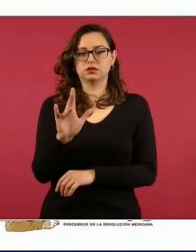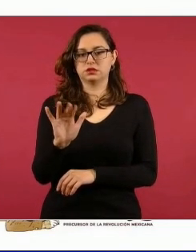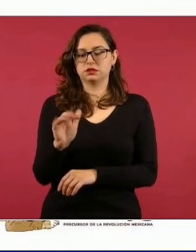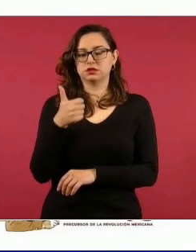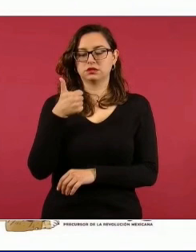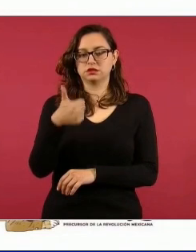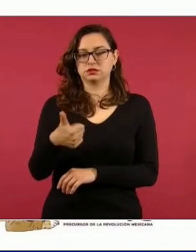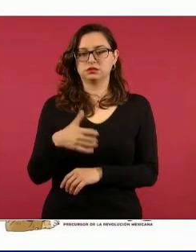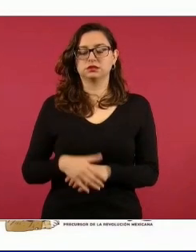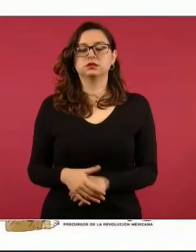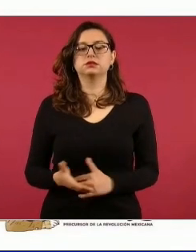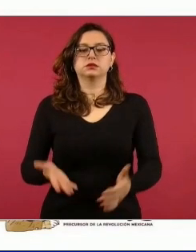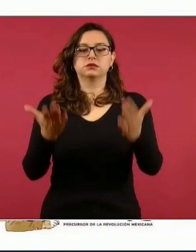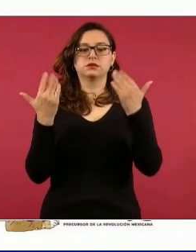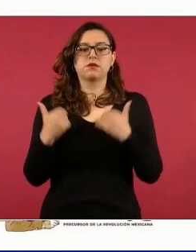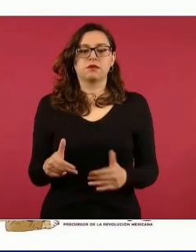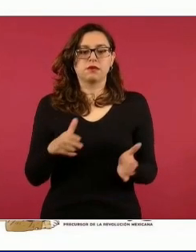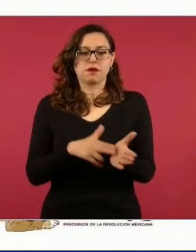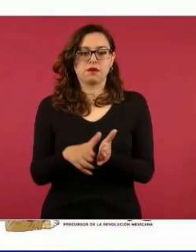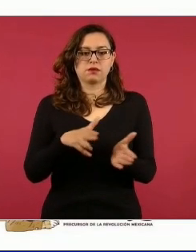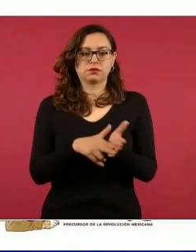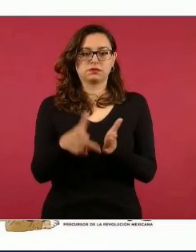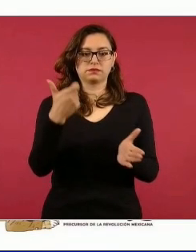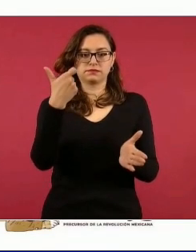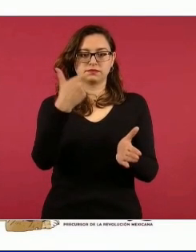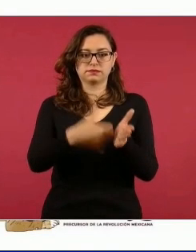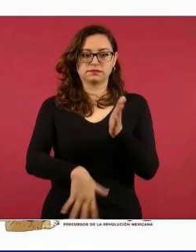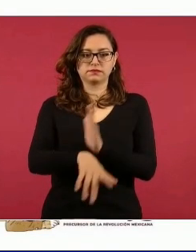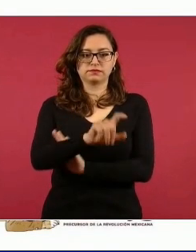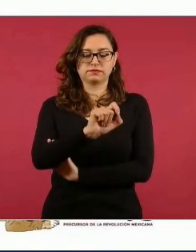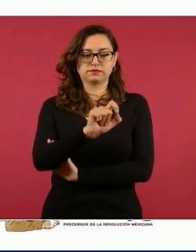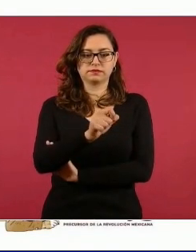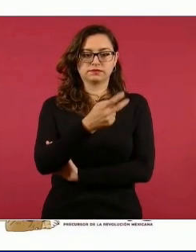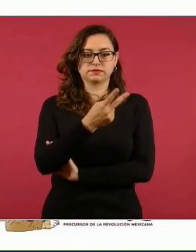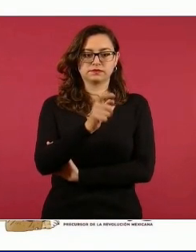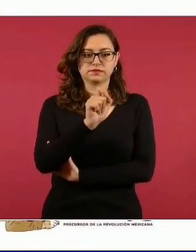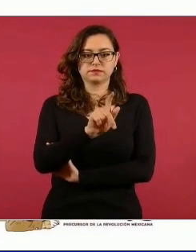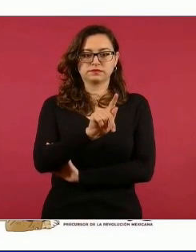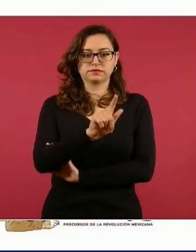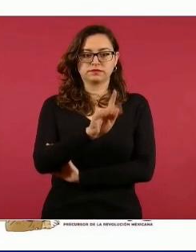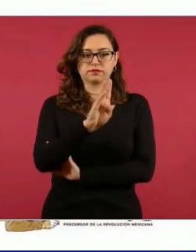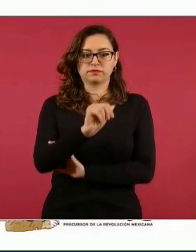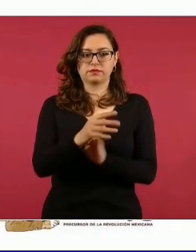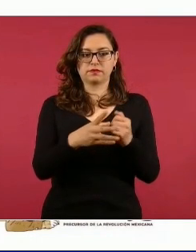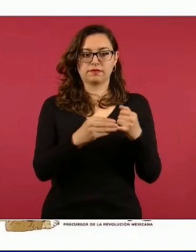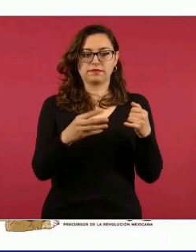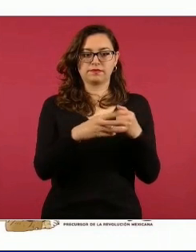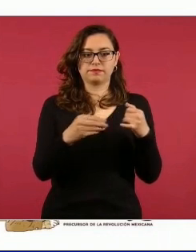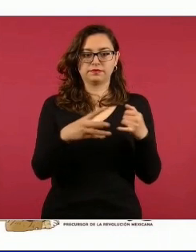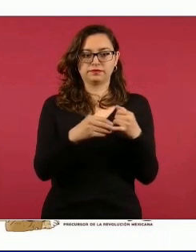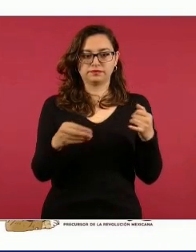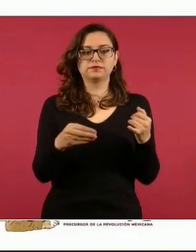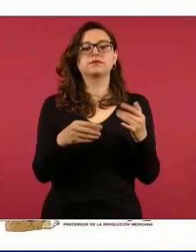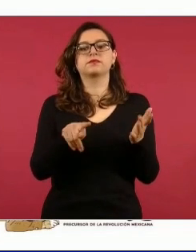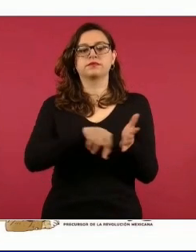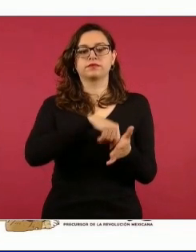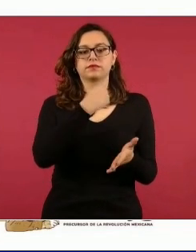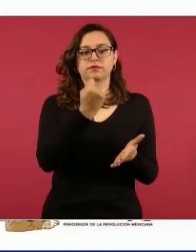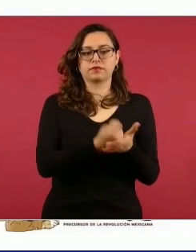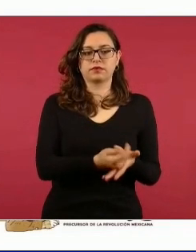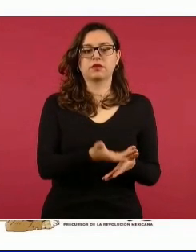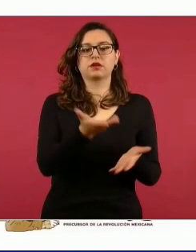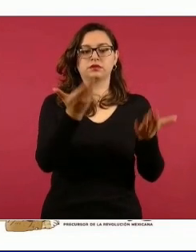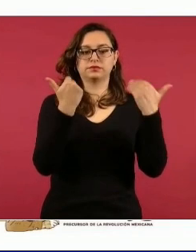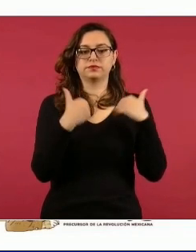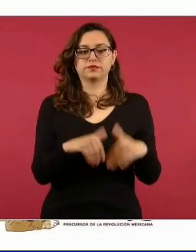Sonora. El diésel más barato, 22 pesos 79 centavos de Pemex en Tampico, Tamaulipas, y también de franquicia